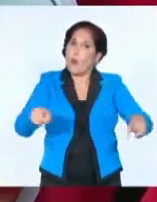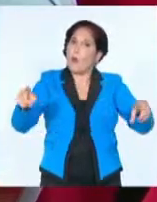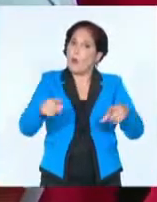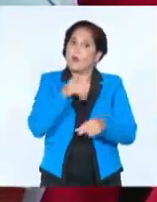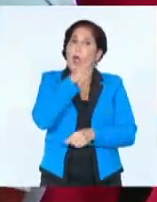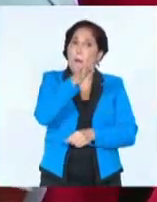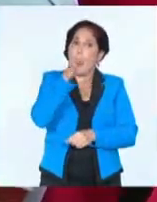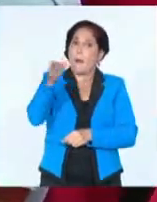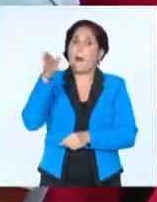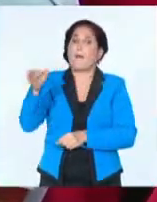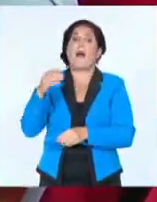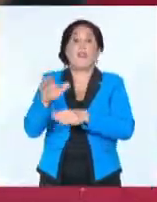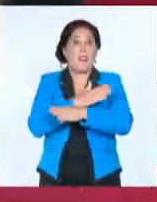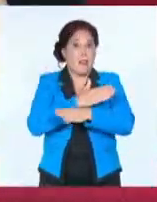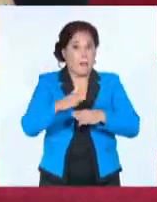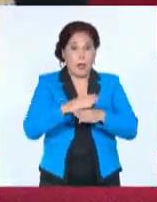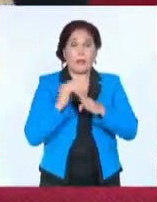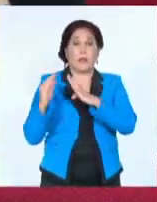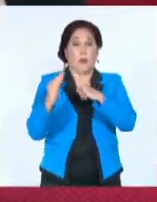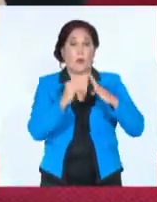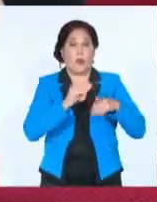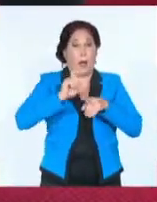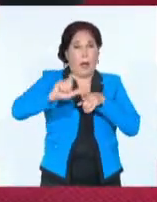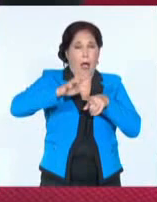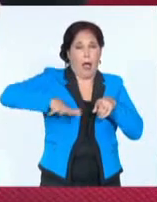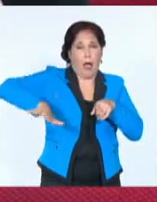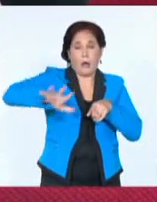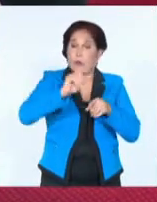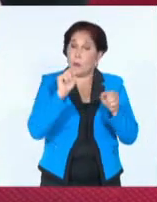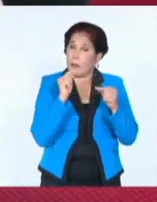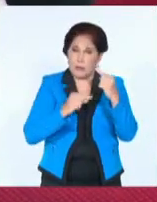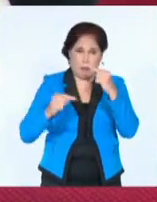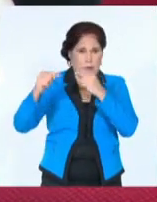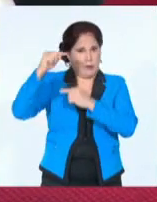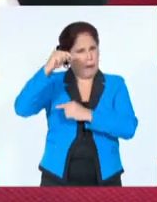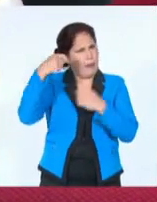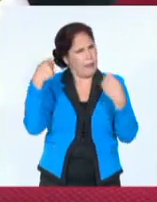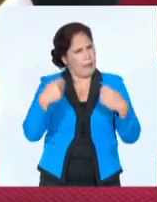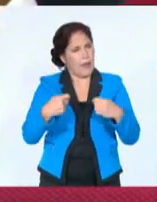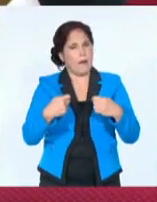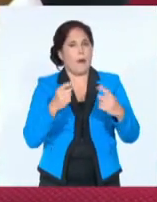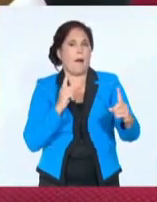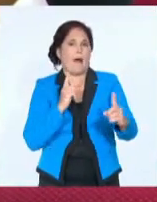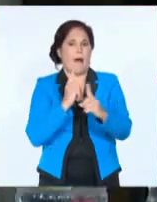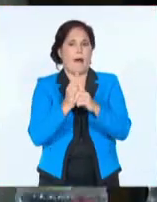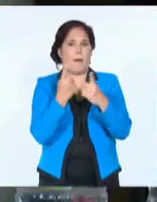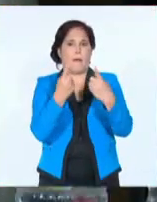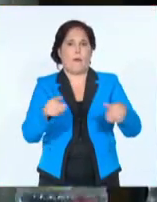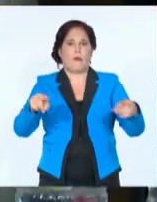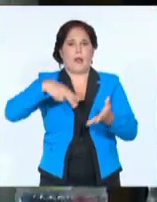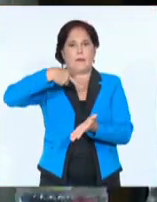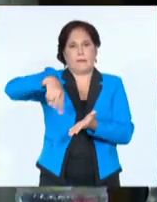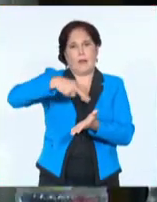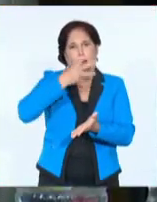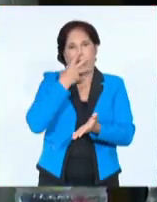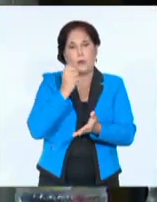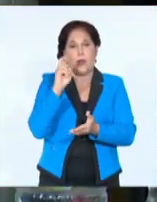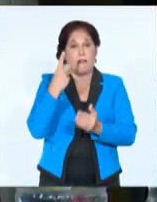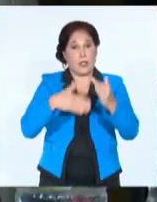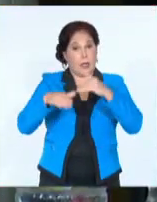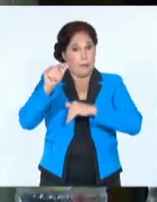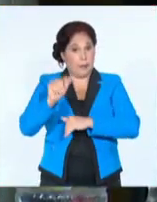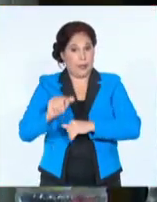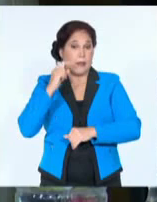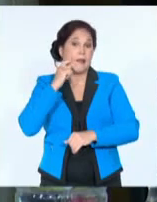para presentarse en las comunidades, un lugar excepcional para el encuentro con los bailadores. La viceprimera ministra Inés